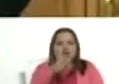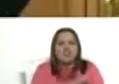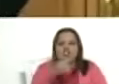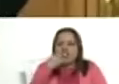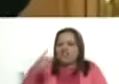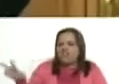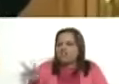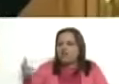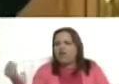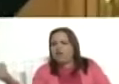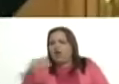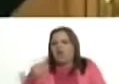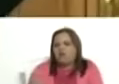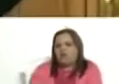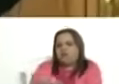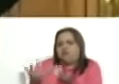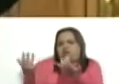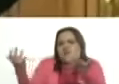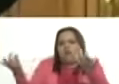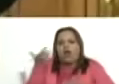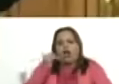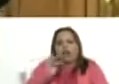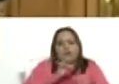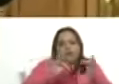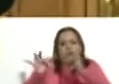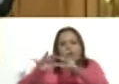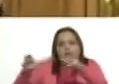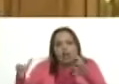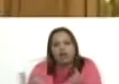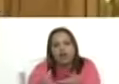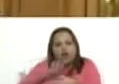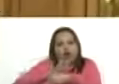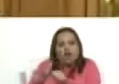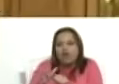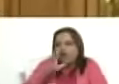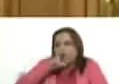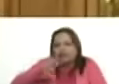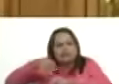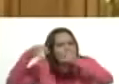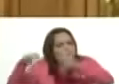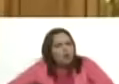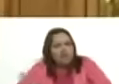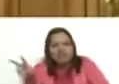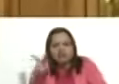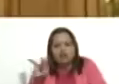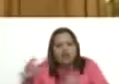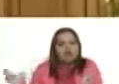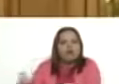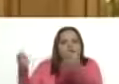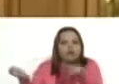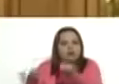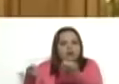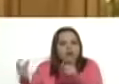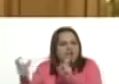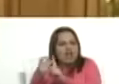foco o el centro de una gran catástrofe. Utilizaron ese término.